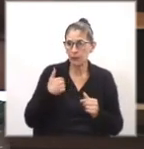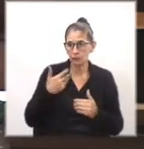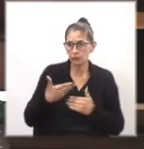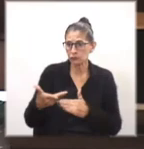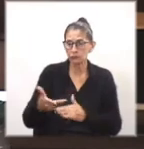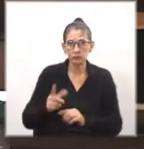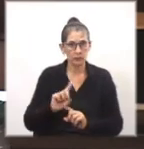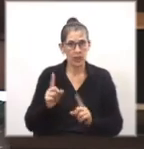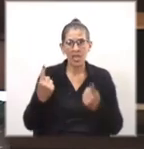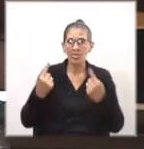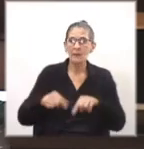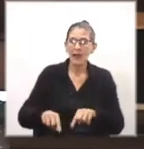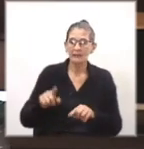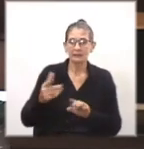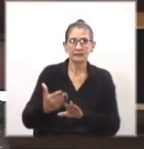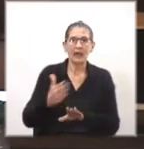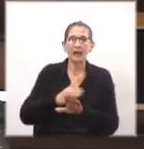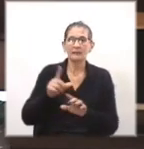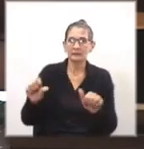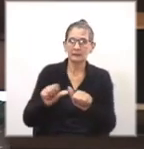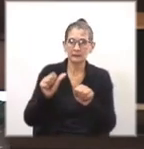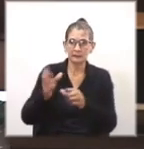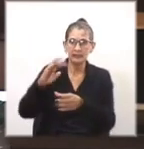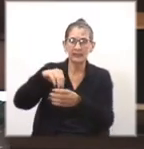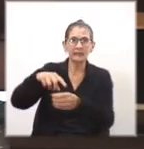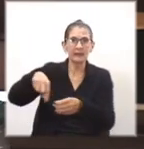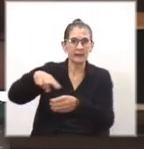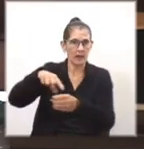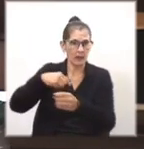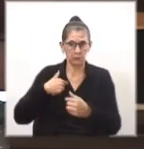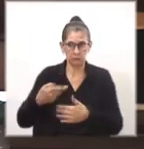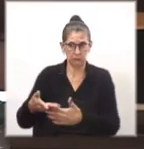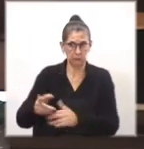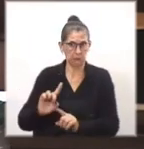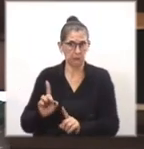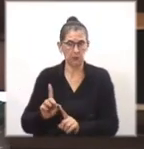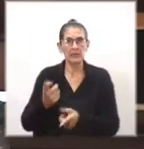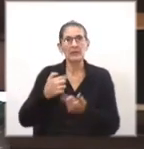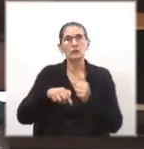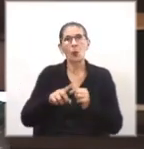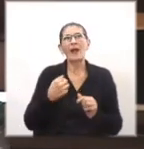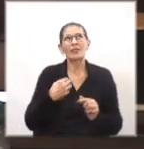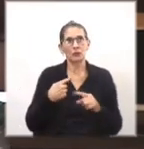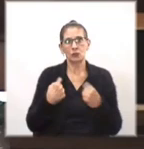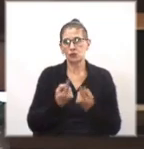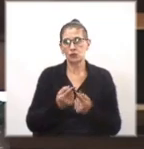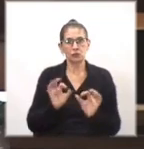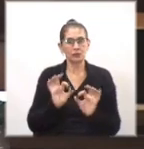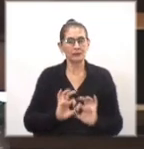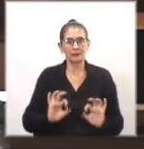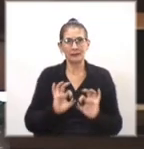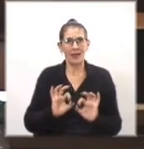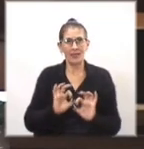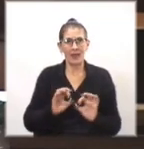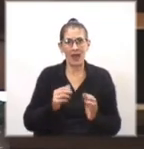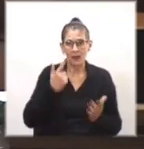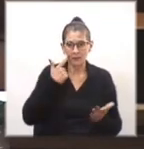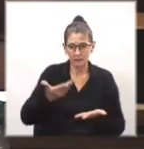los debates que se dieron a la interna de la coalición, cuando nosotros no tuvimos los